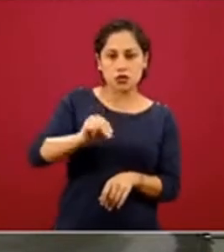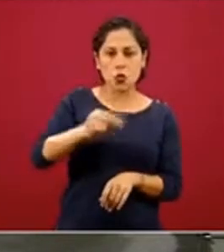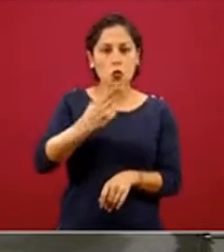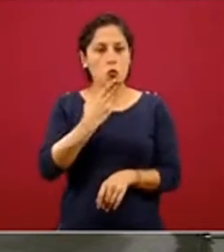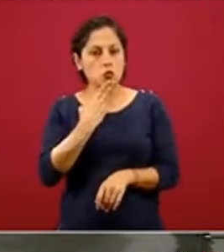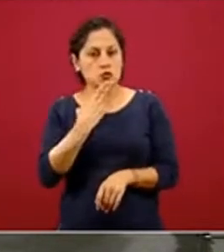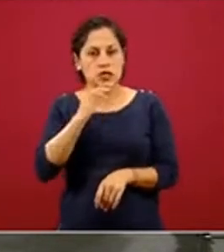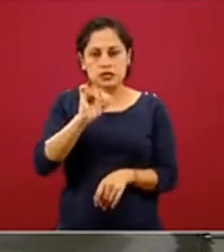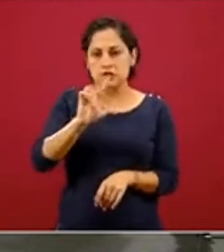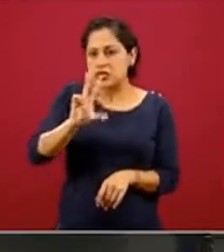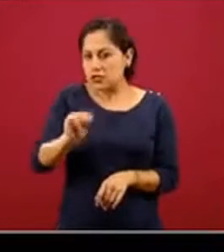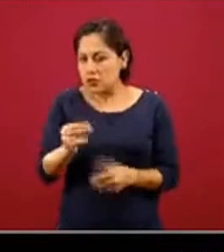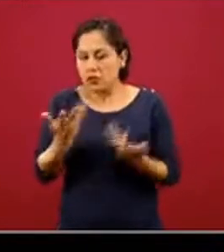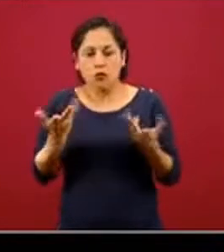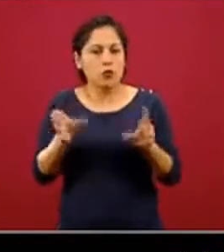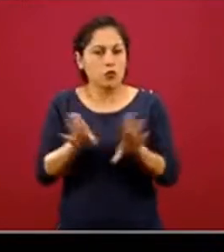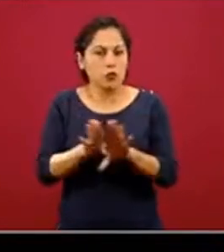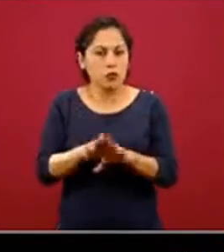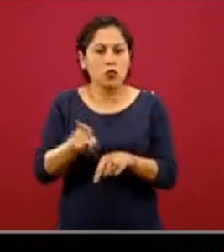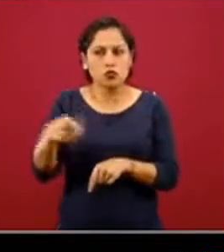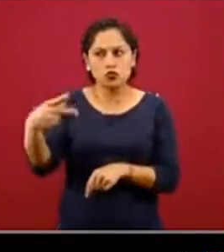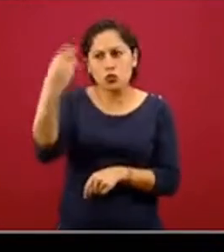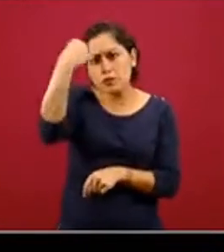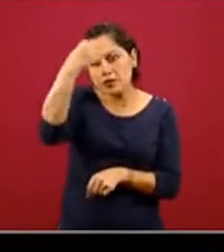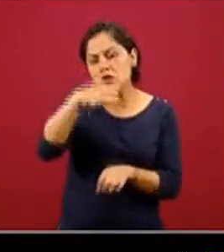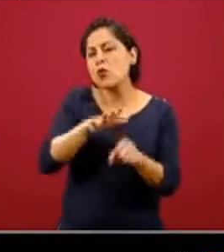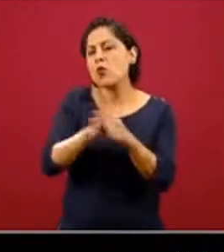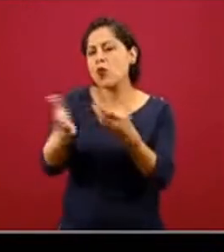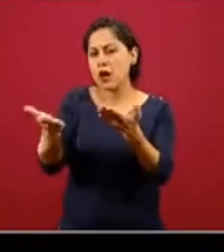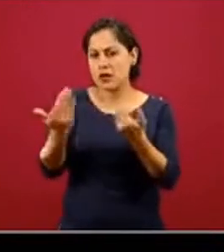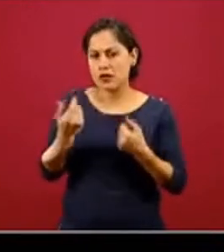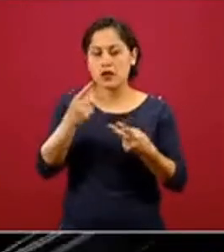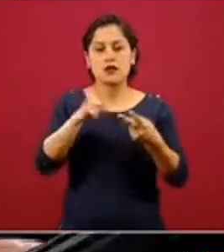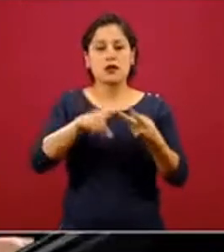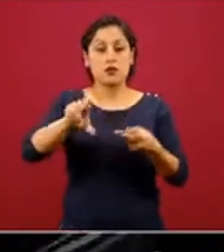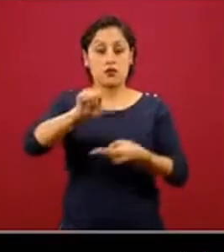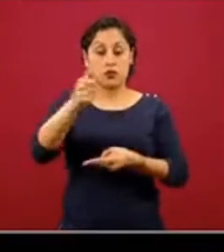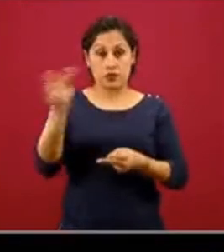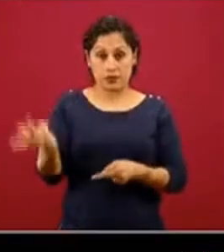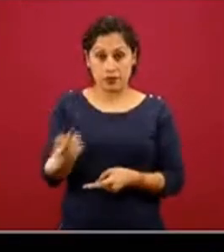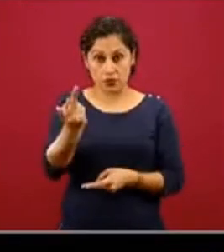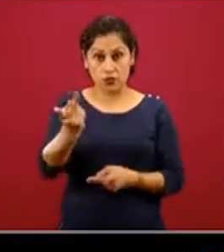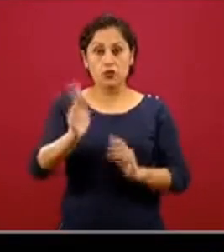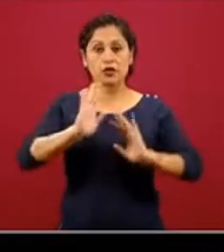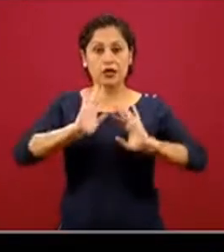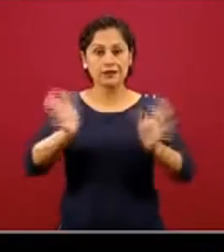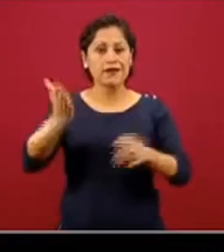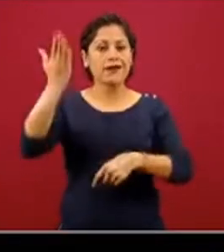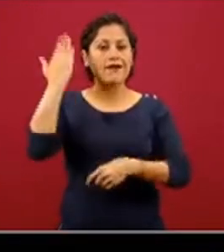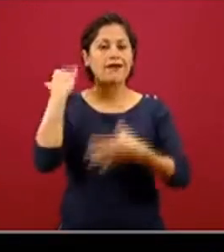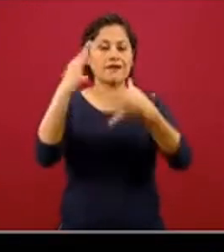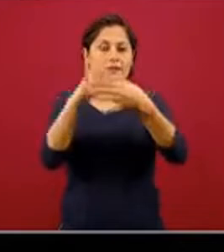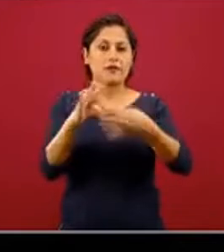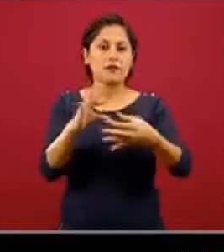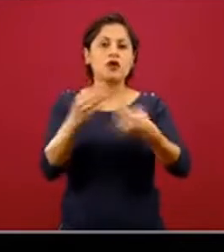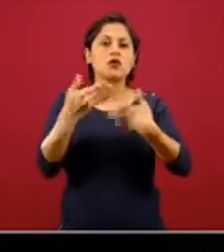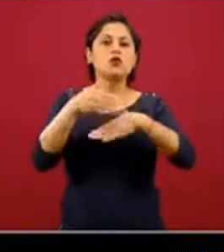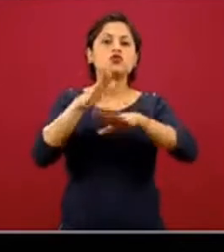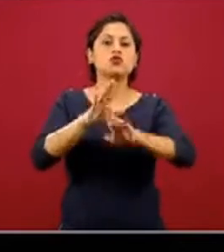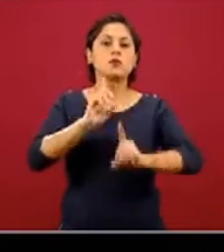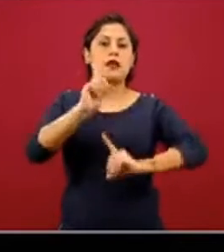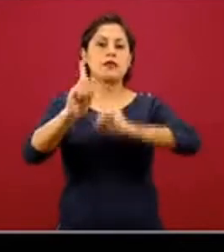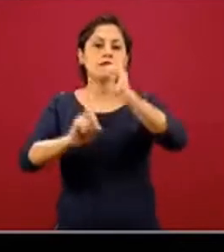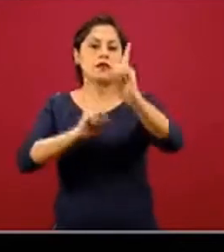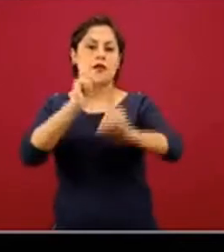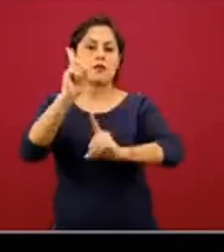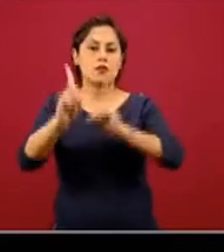qué opinión le merece. Y otra pregunta, si me permite rápido. Ya nos han explicado la cuestión de los deportes masivos que se deben llevar a